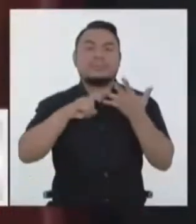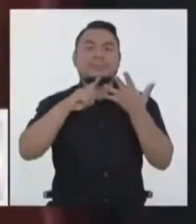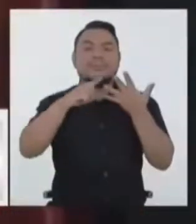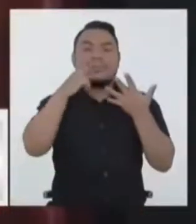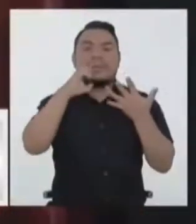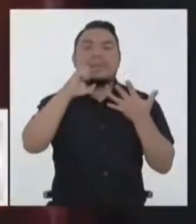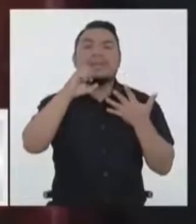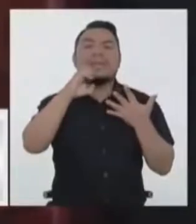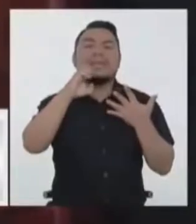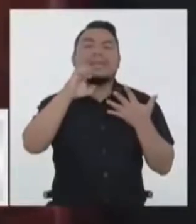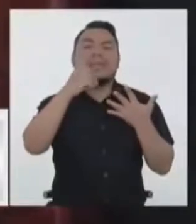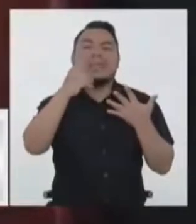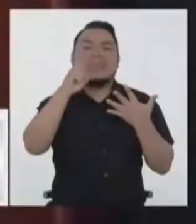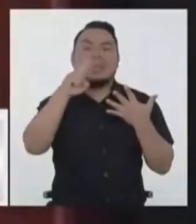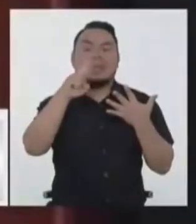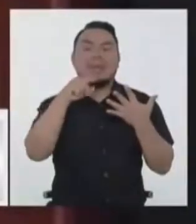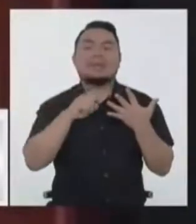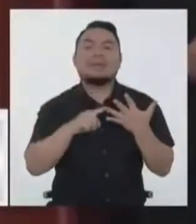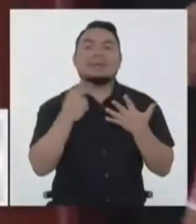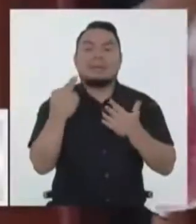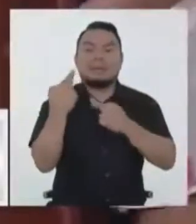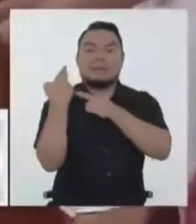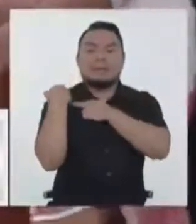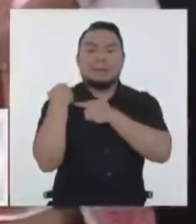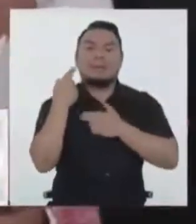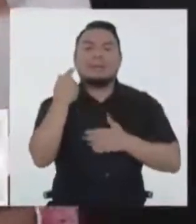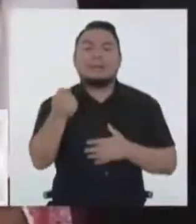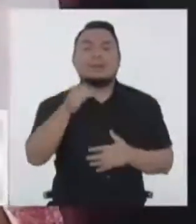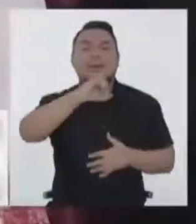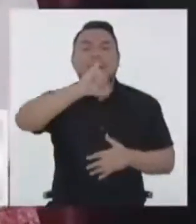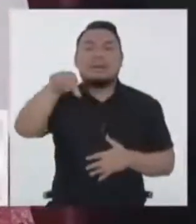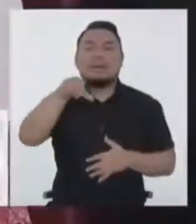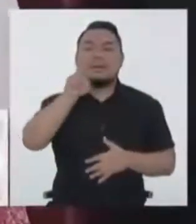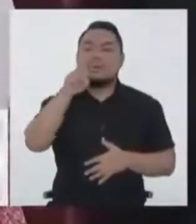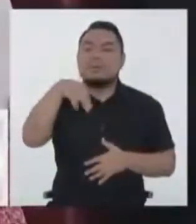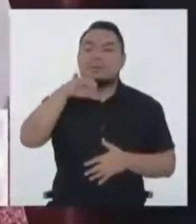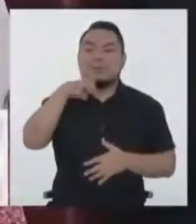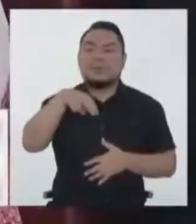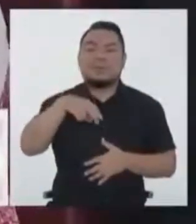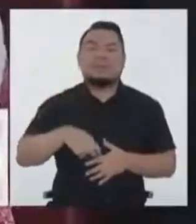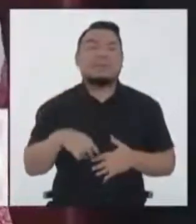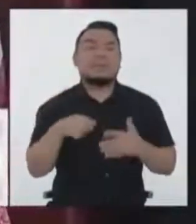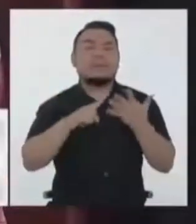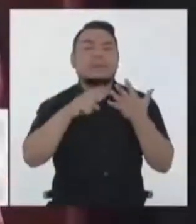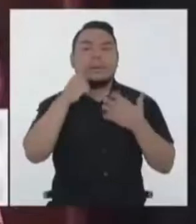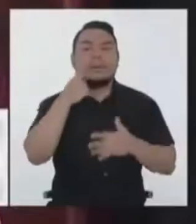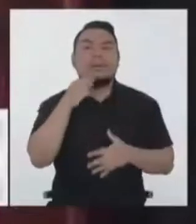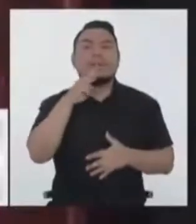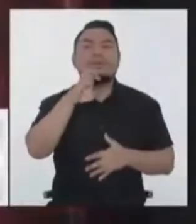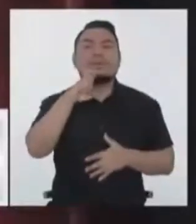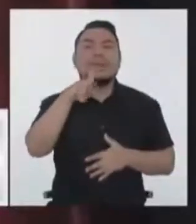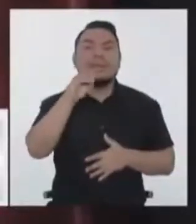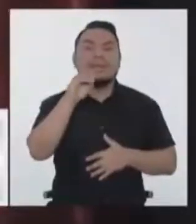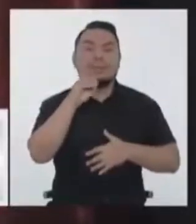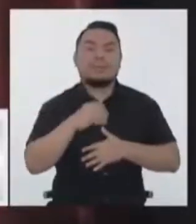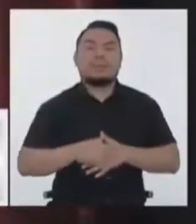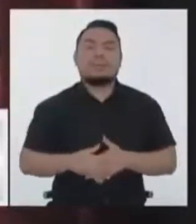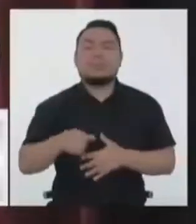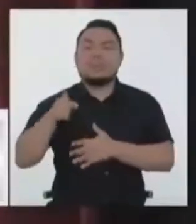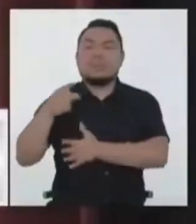Señor Edgar Cornelio Raimundo Mercado, representante de Junín. Señor Roberto Helbert Sánchez